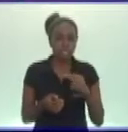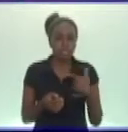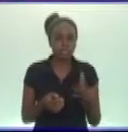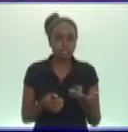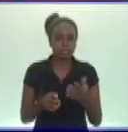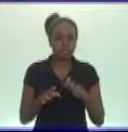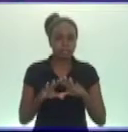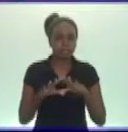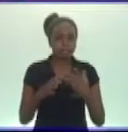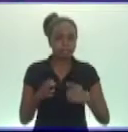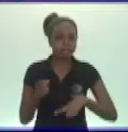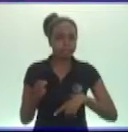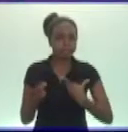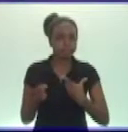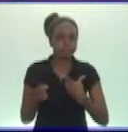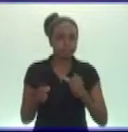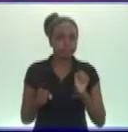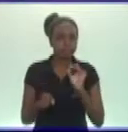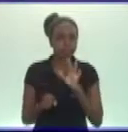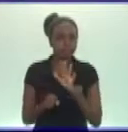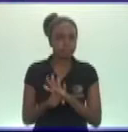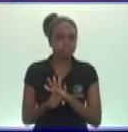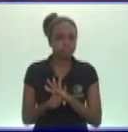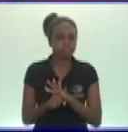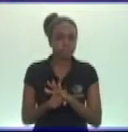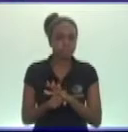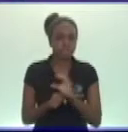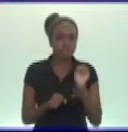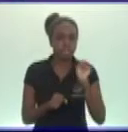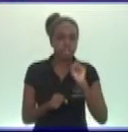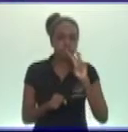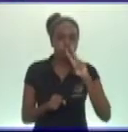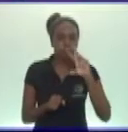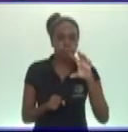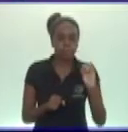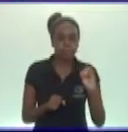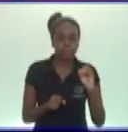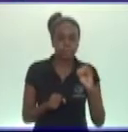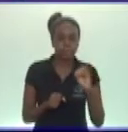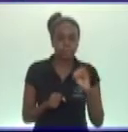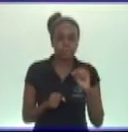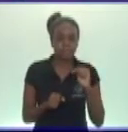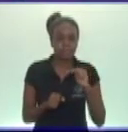artísticas de inicios del siglo XX. Vamos a ver una obra, es decir, del